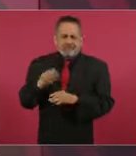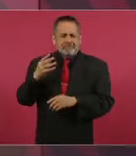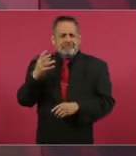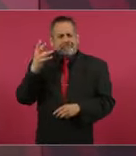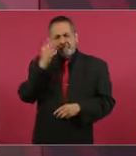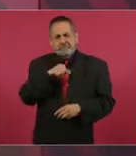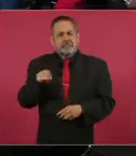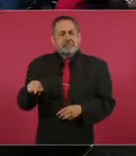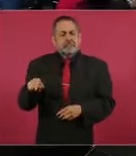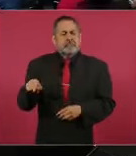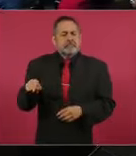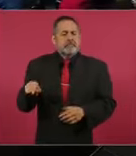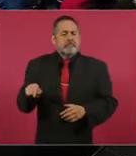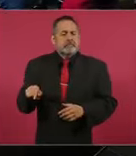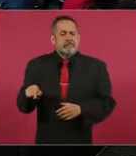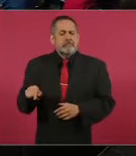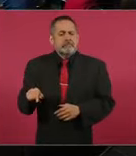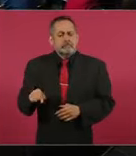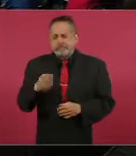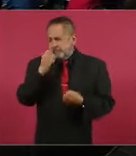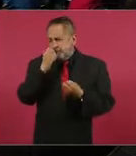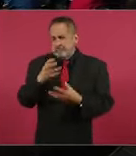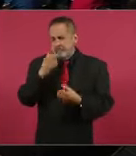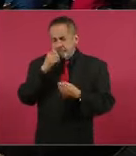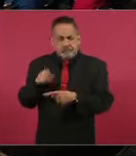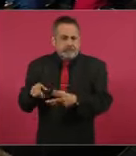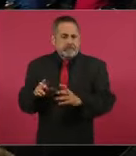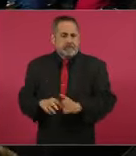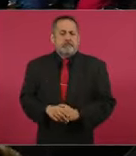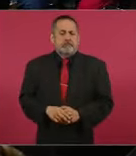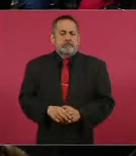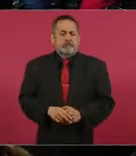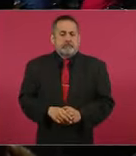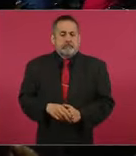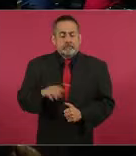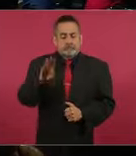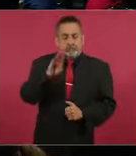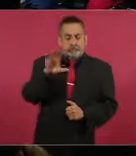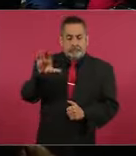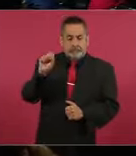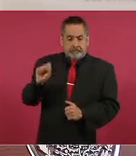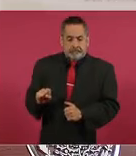lugares preciosos, bellos. Baja Sur,